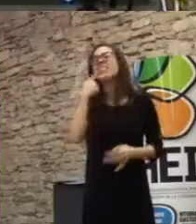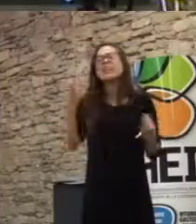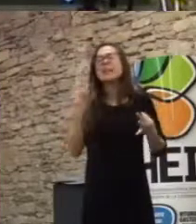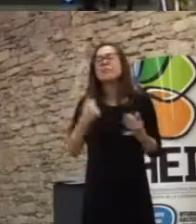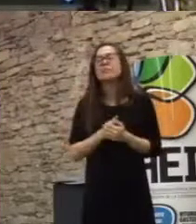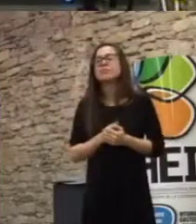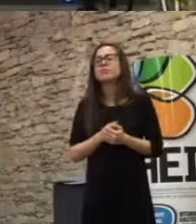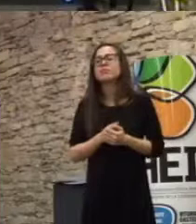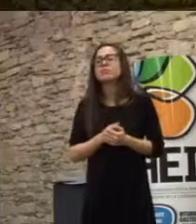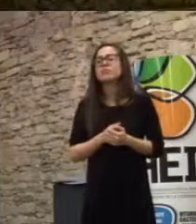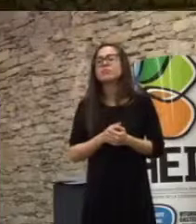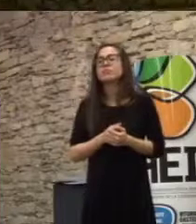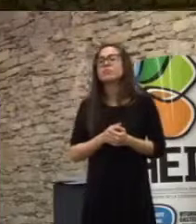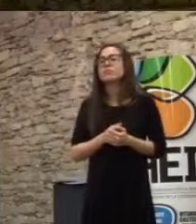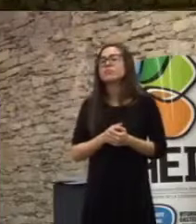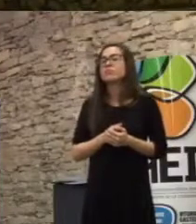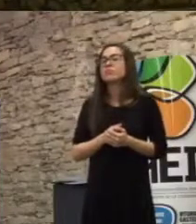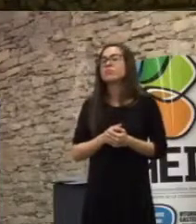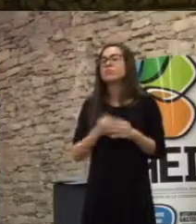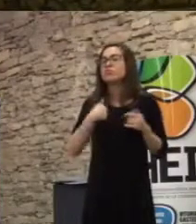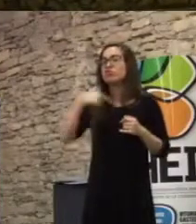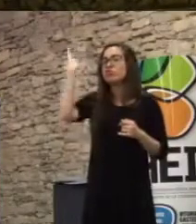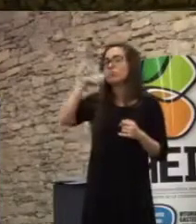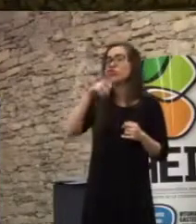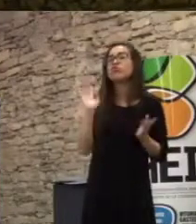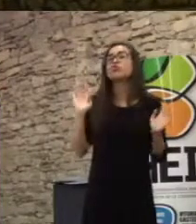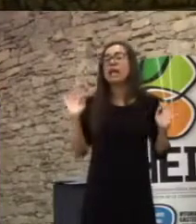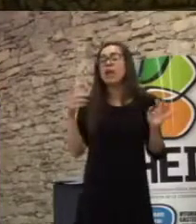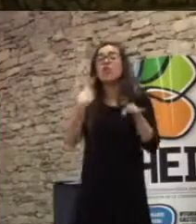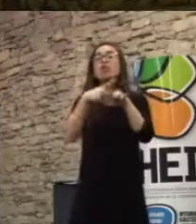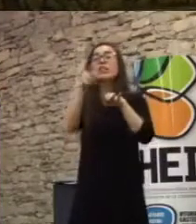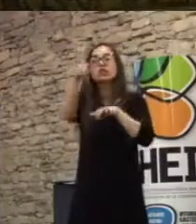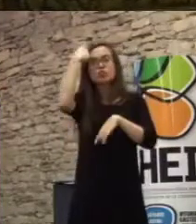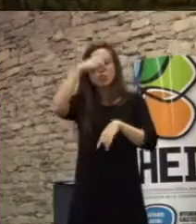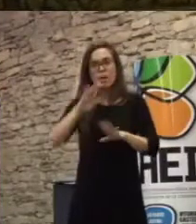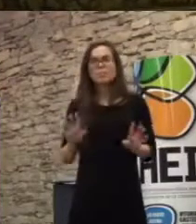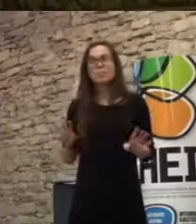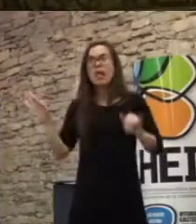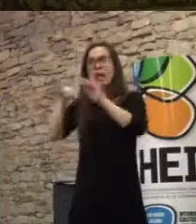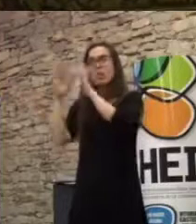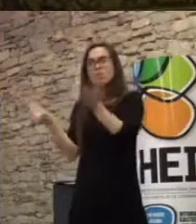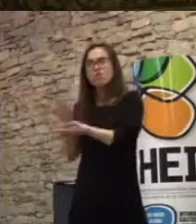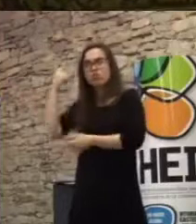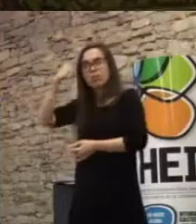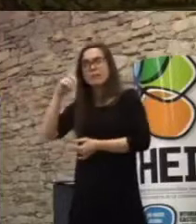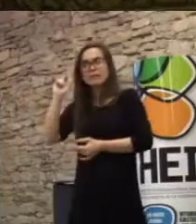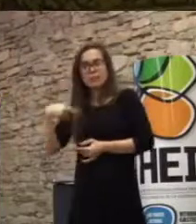que tú sabes y que nosotros el resto del mundo también saben